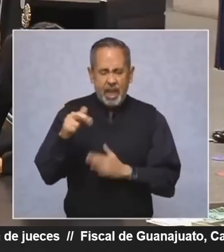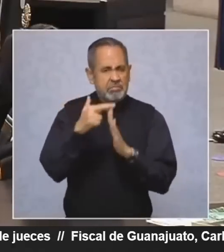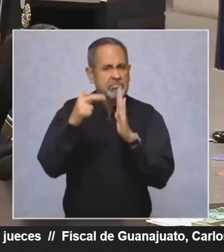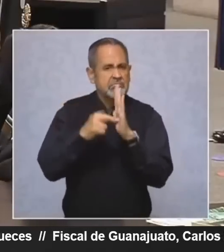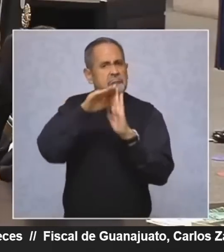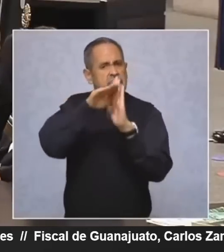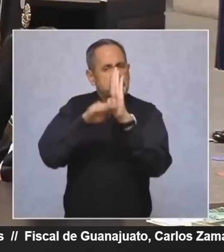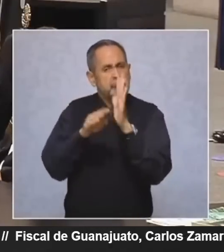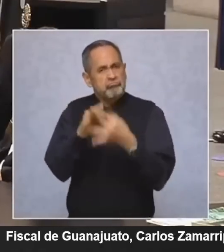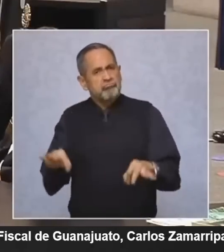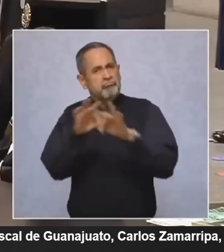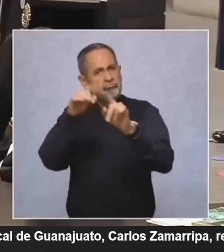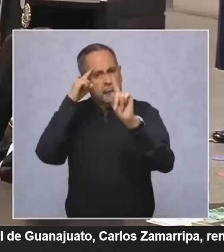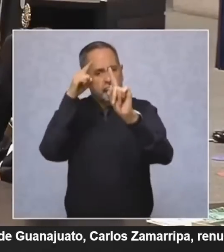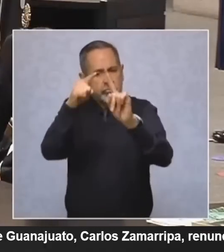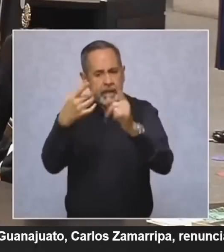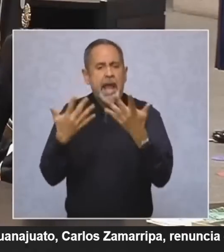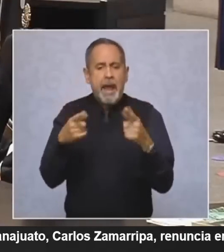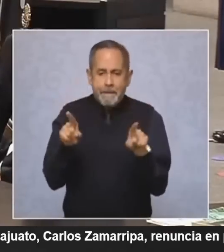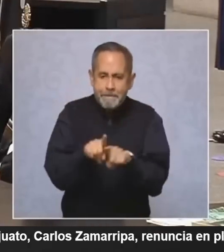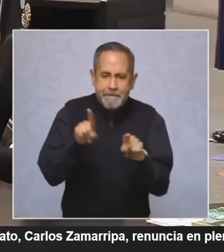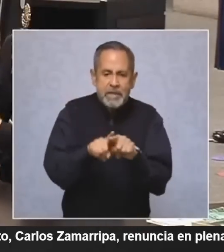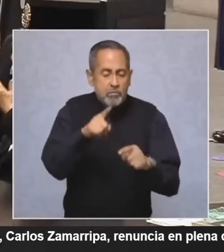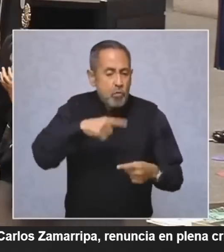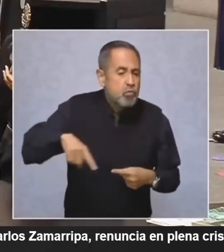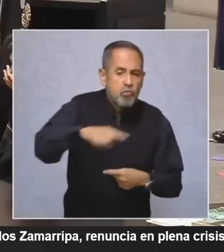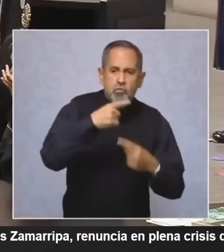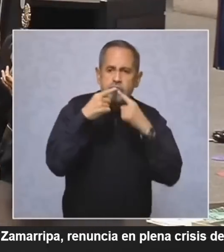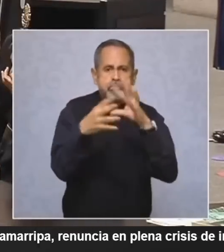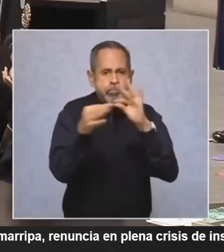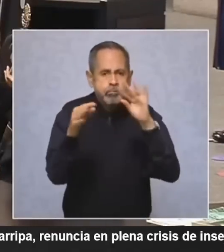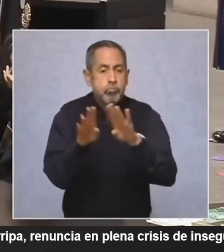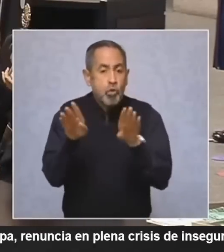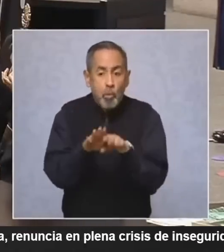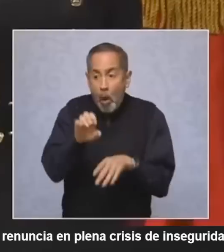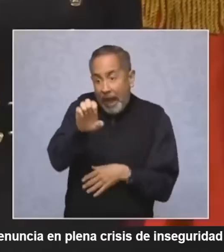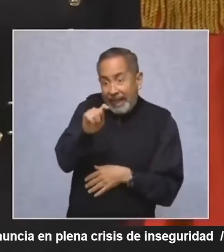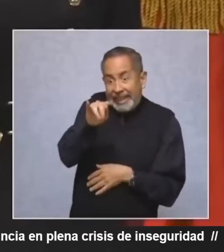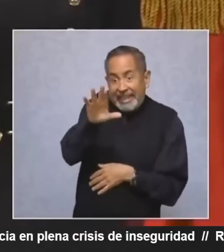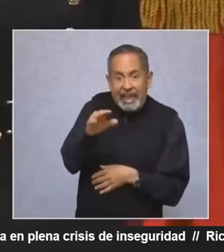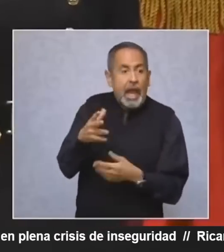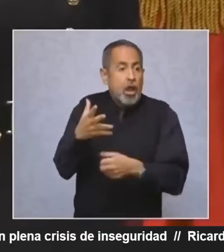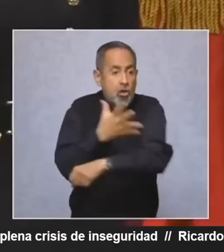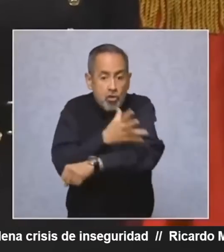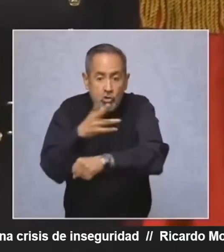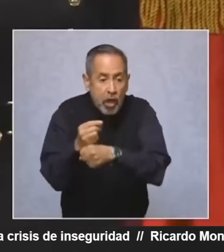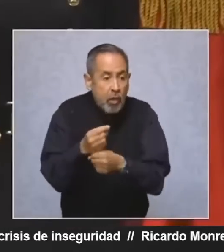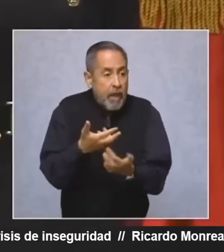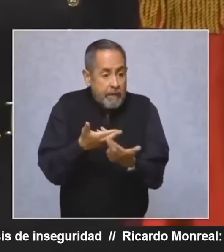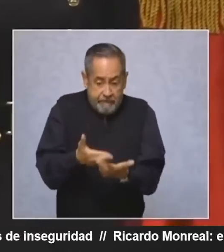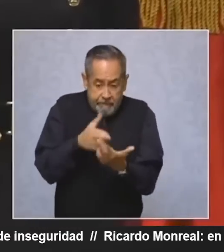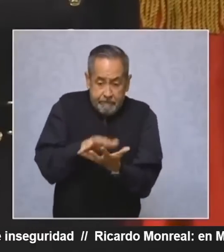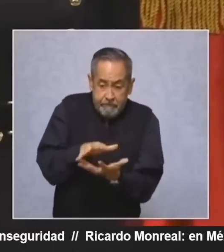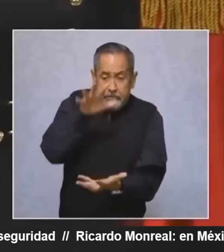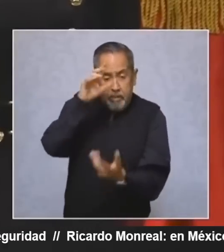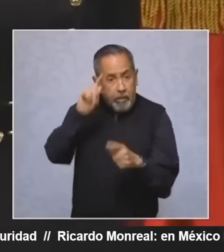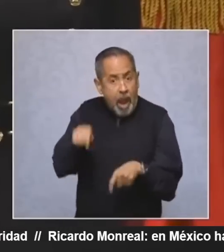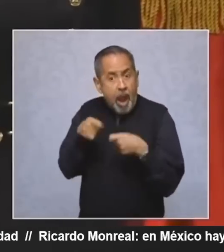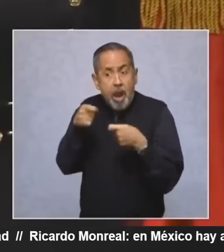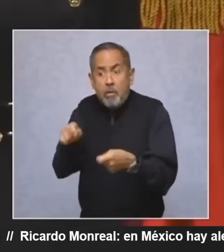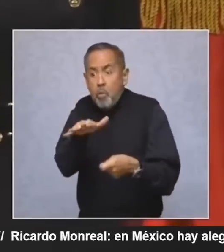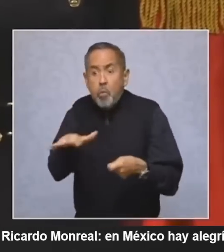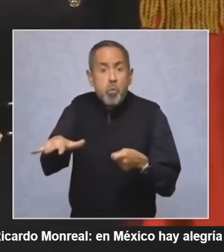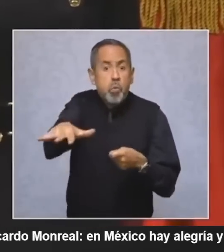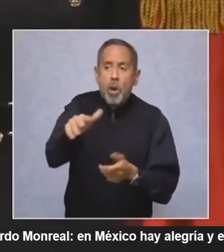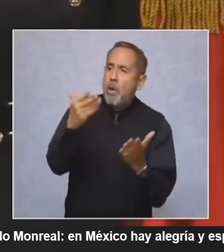pero además, como lo hemos visto, porque ahí radican los recursos necesarios para el bienestar del pueblo y el desarrollo